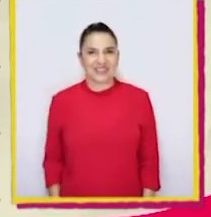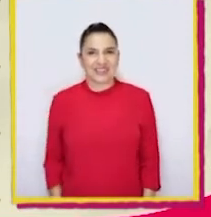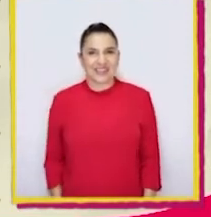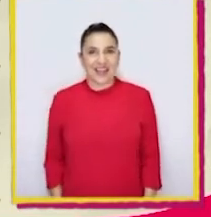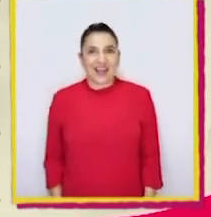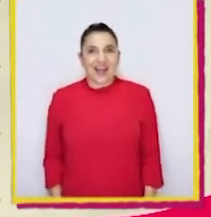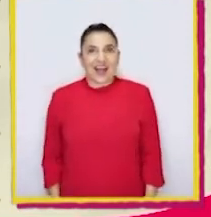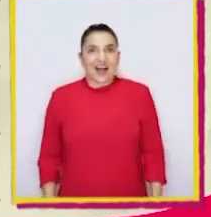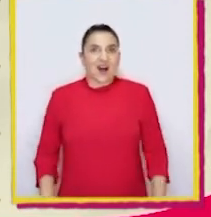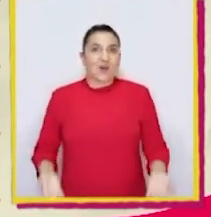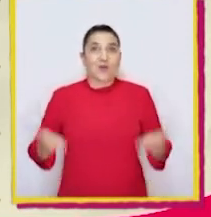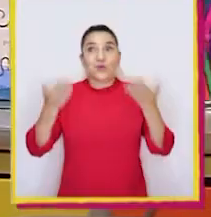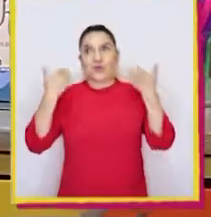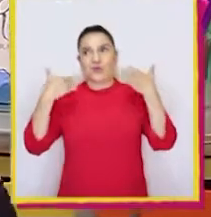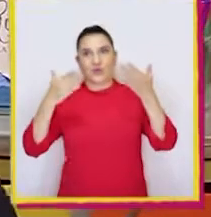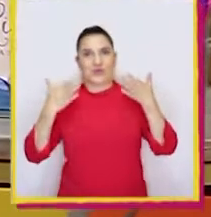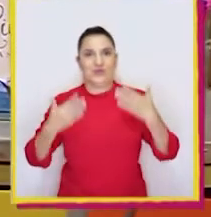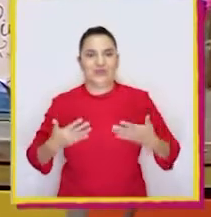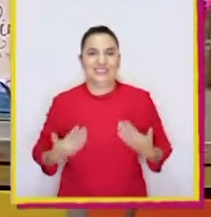gancho derecho.